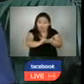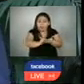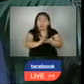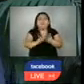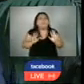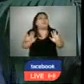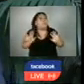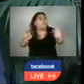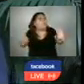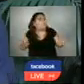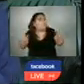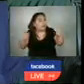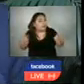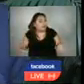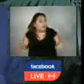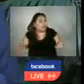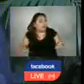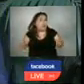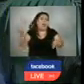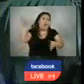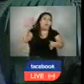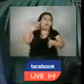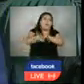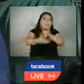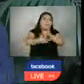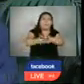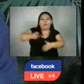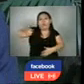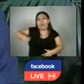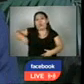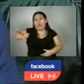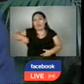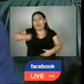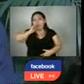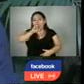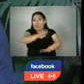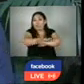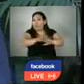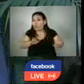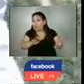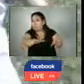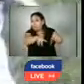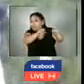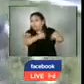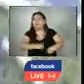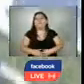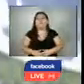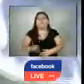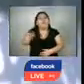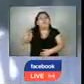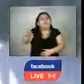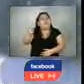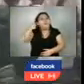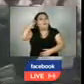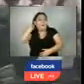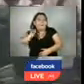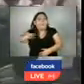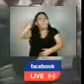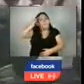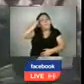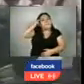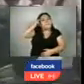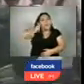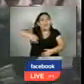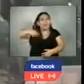juzgada porque al inicio el juez decretó el sobreseimiento. Considera que este caso debe